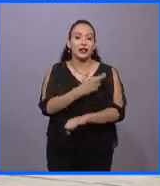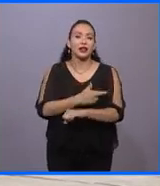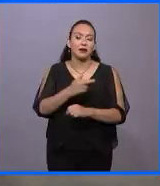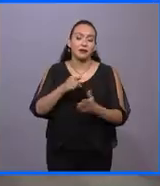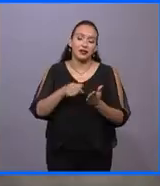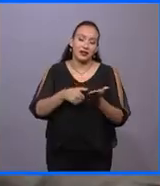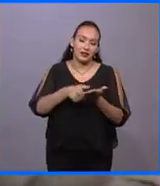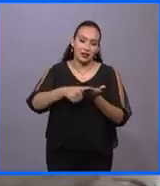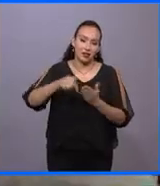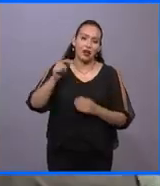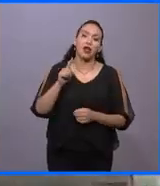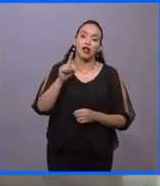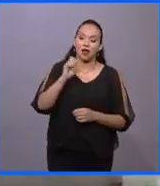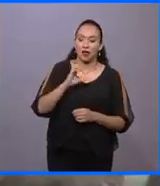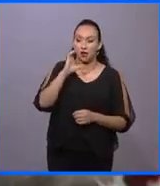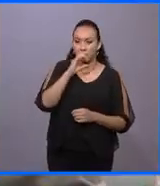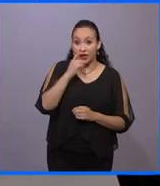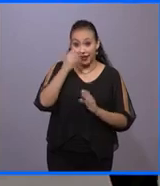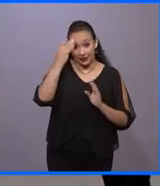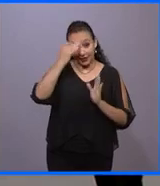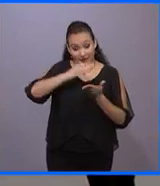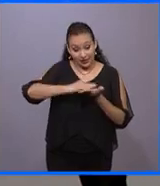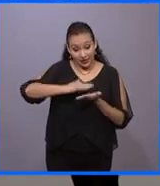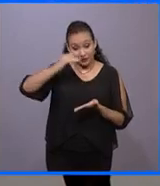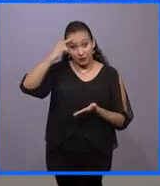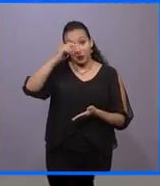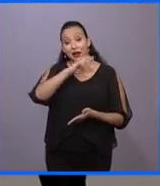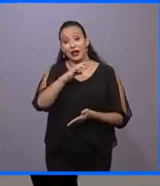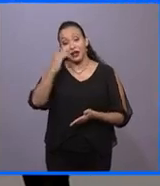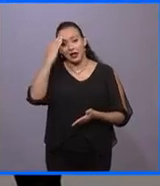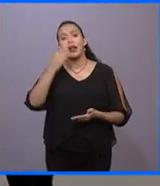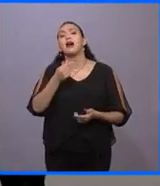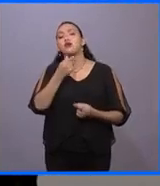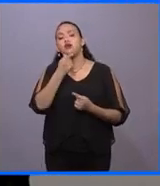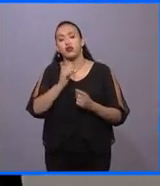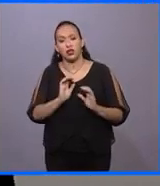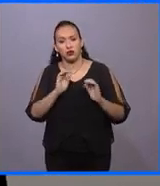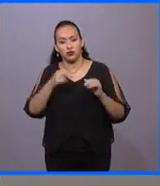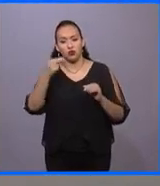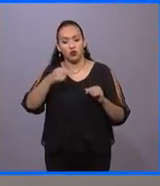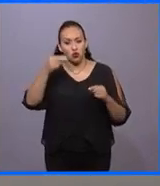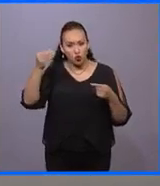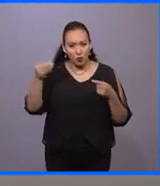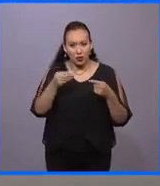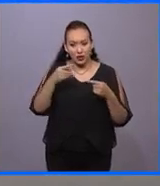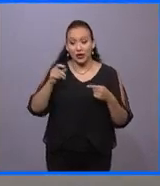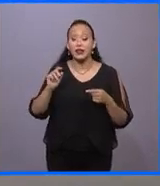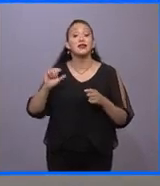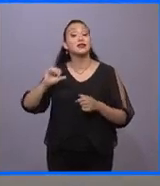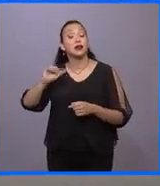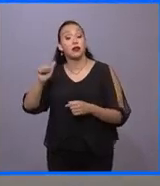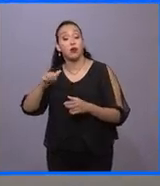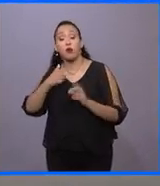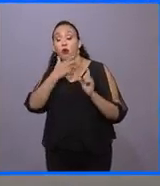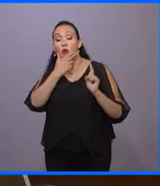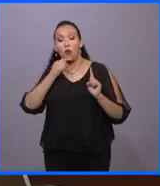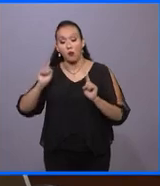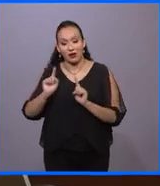de Aguascalientes, que ampliaba el supuesto para reconocer y registrar a un infante por un hombre que no estuviera casado con la